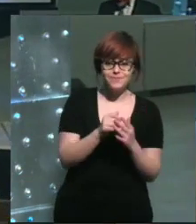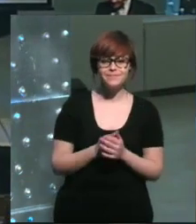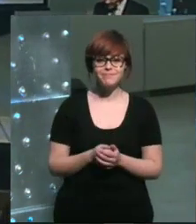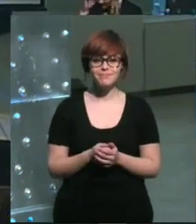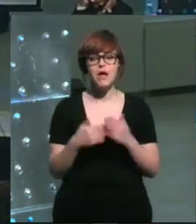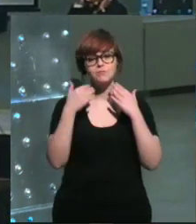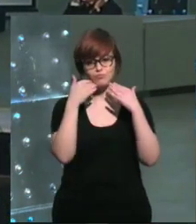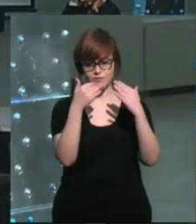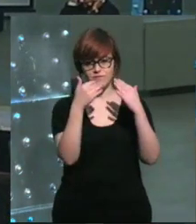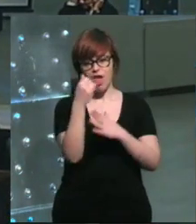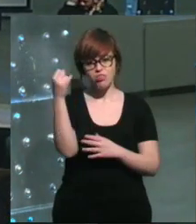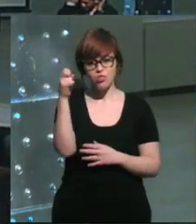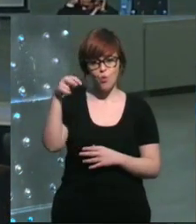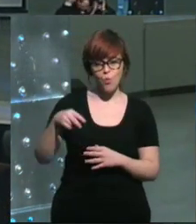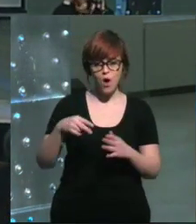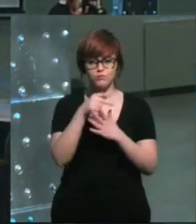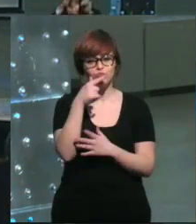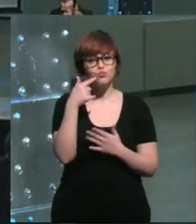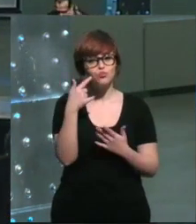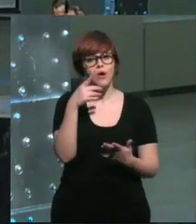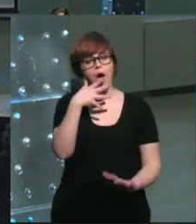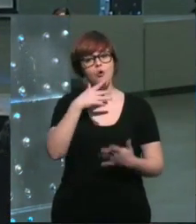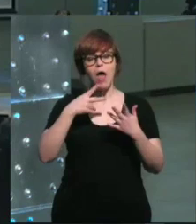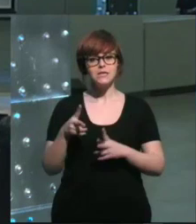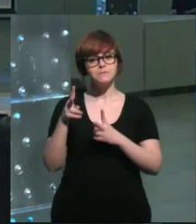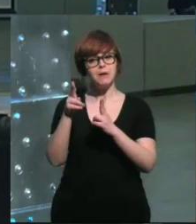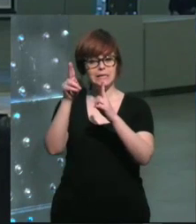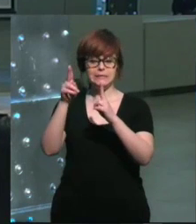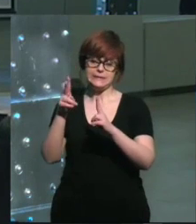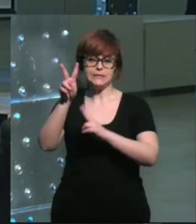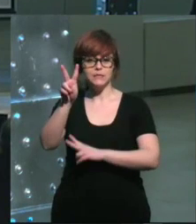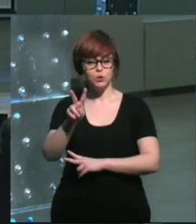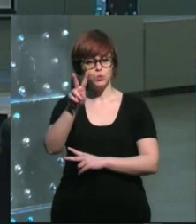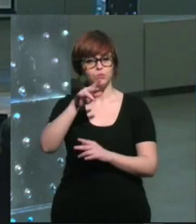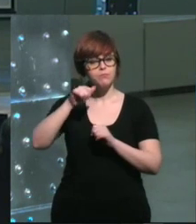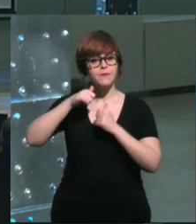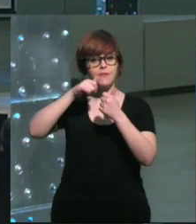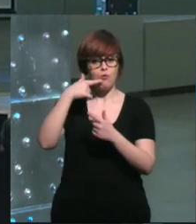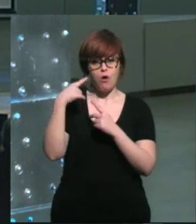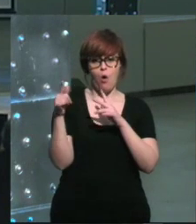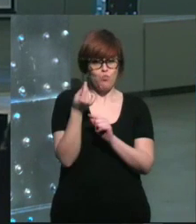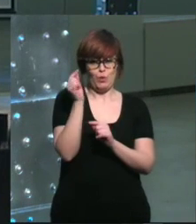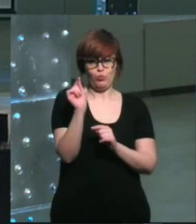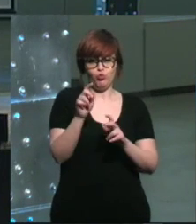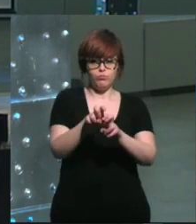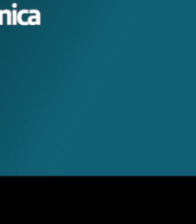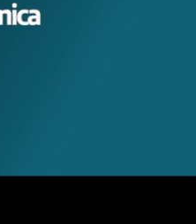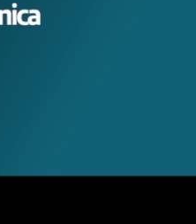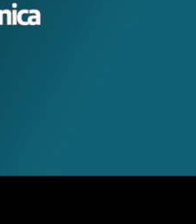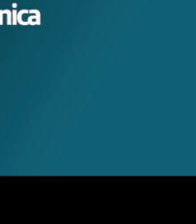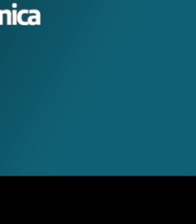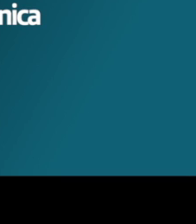Juan. Vamos a iniciar la segunda parte. Vamos a montar en un minuto la